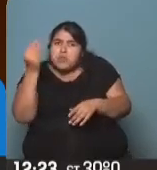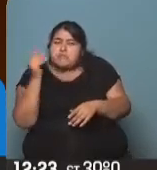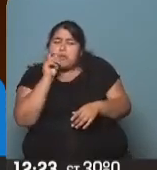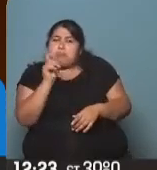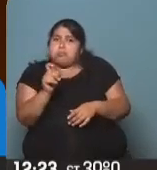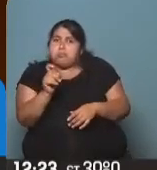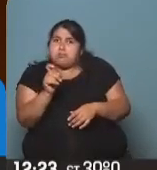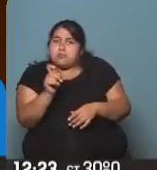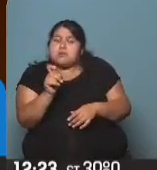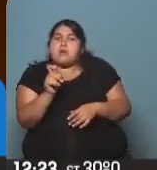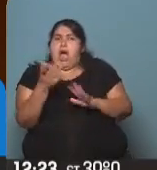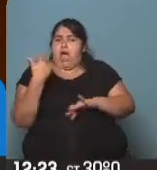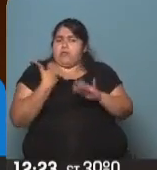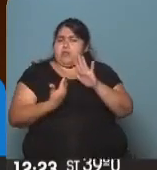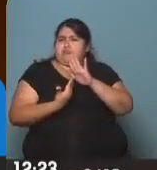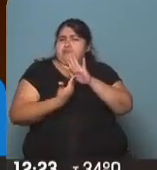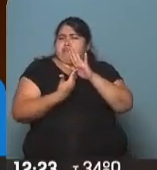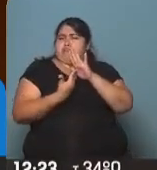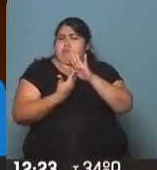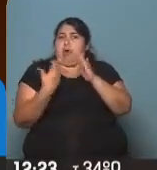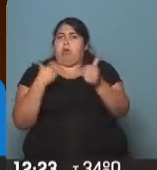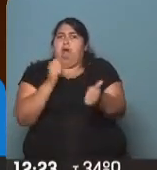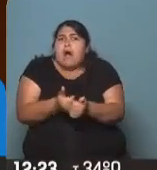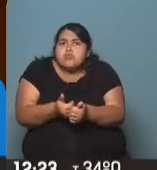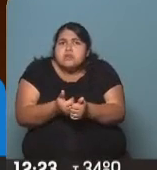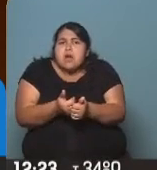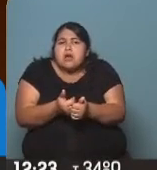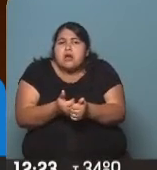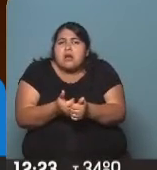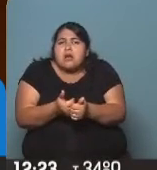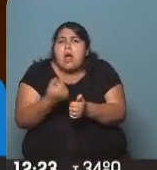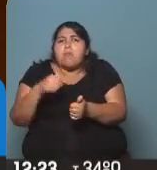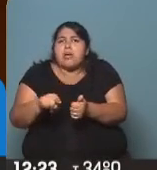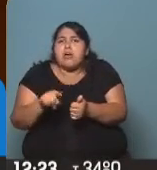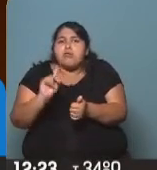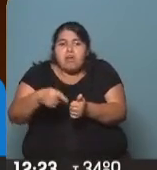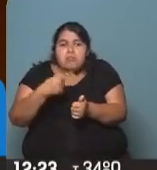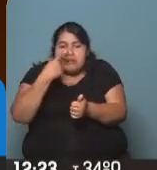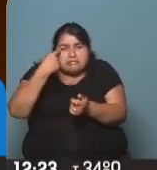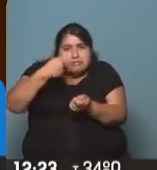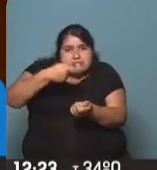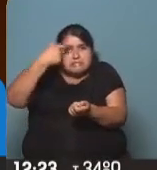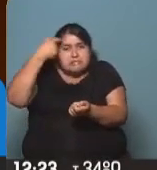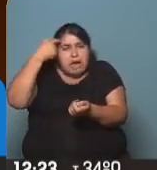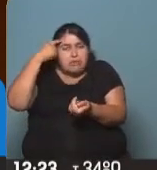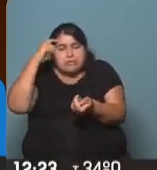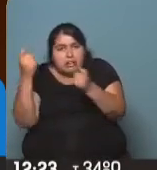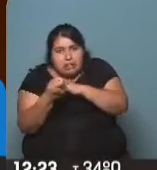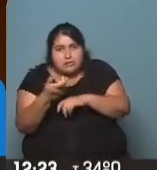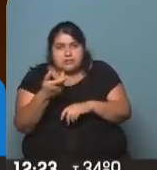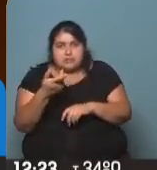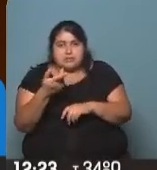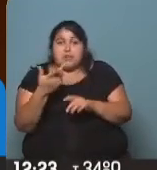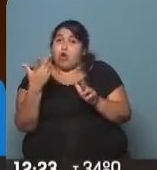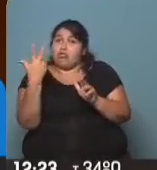con esa autoridad que tenía, abusaba sexualmente y también sobre las conciencias. 3 temas que están puestos en el orden del